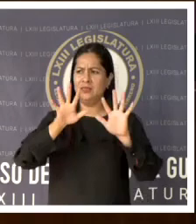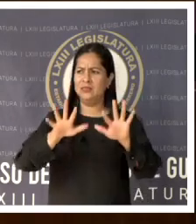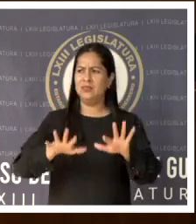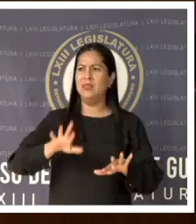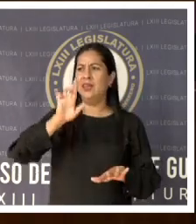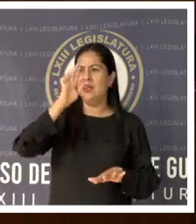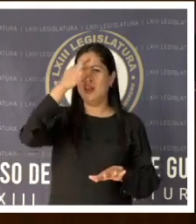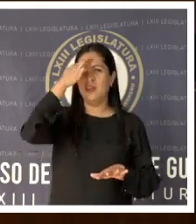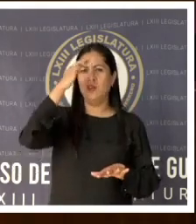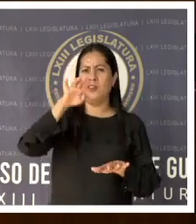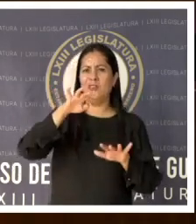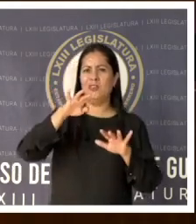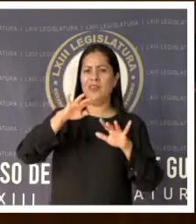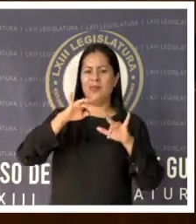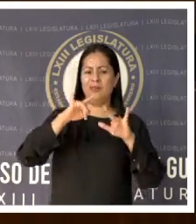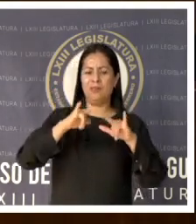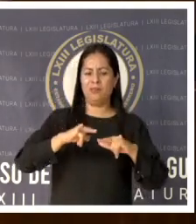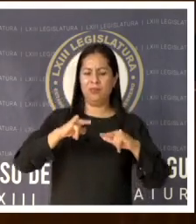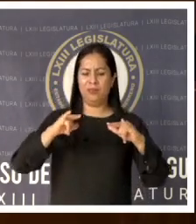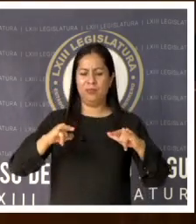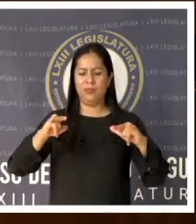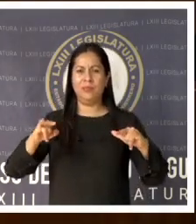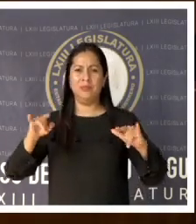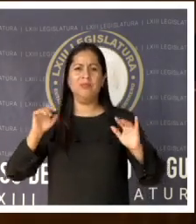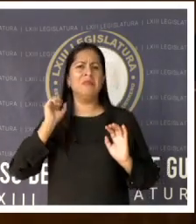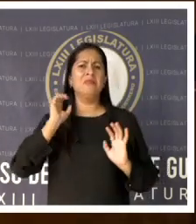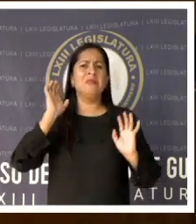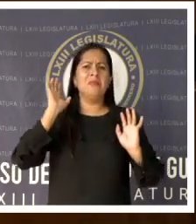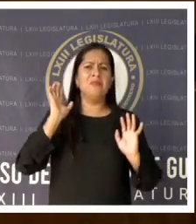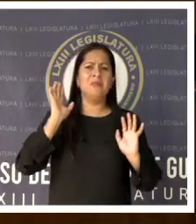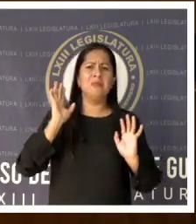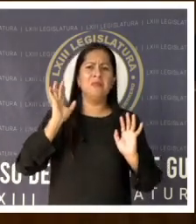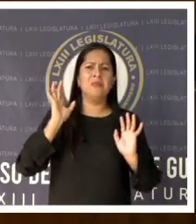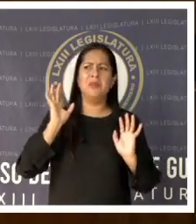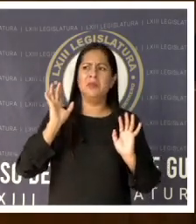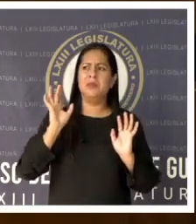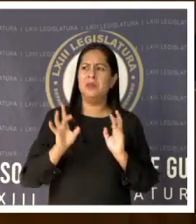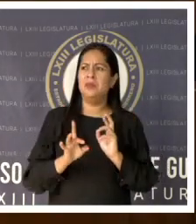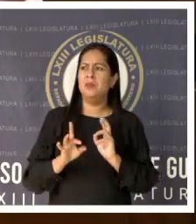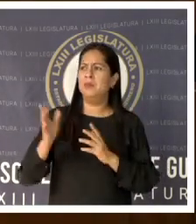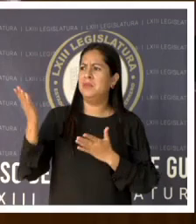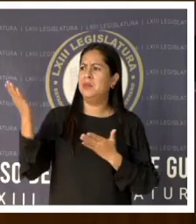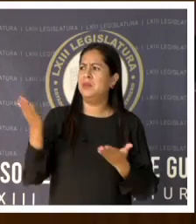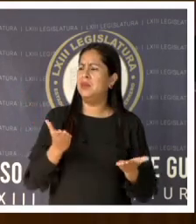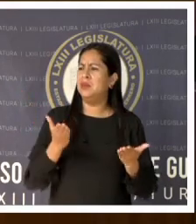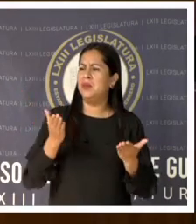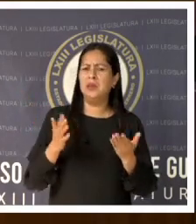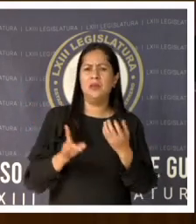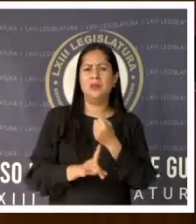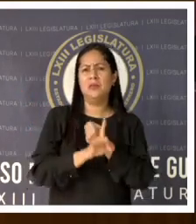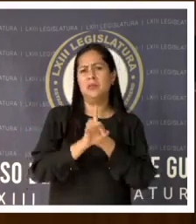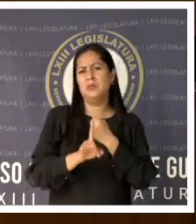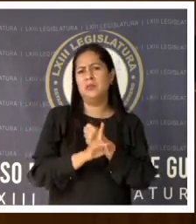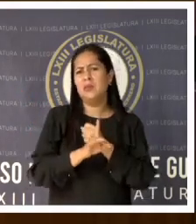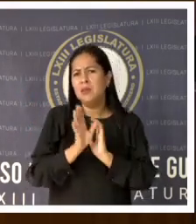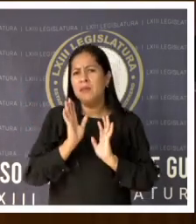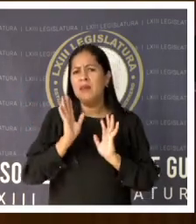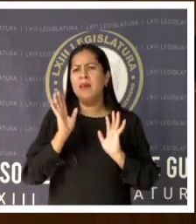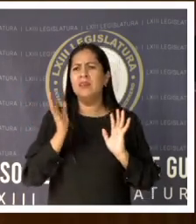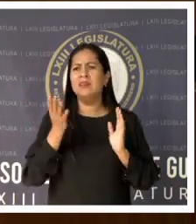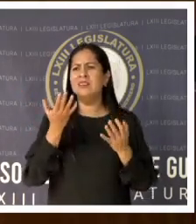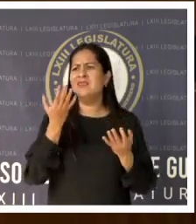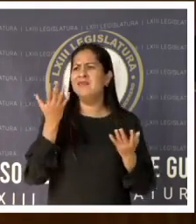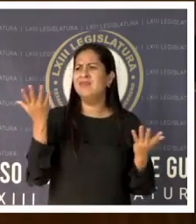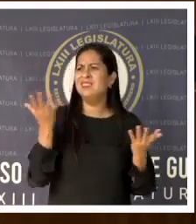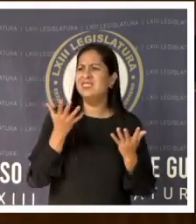el estacionamiento alguien trajo a Los afectados de canta luna y hicieron su Circo y